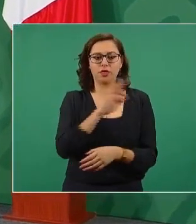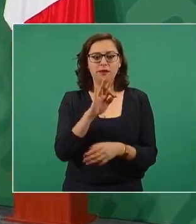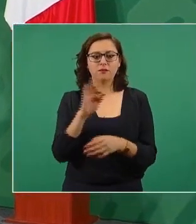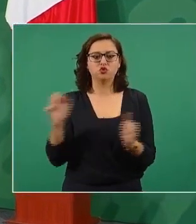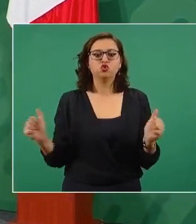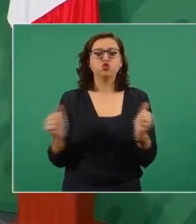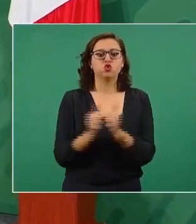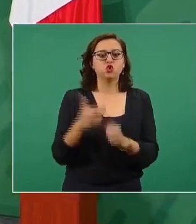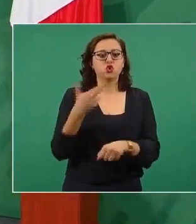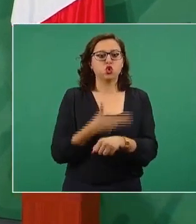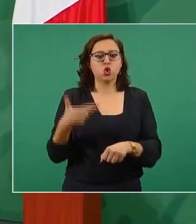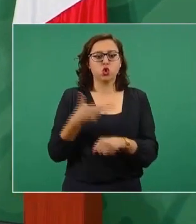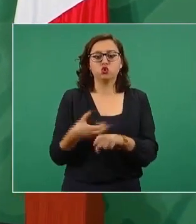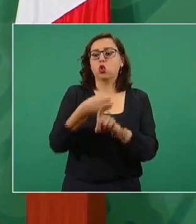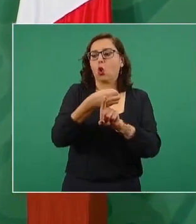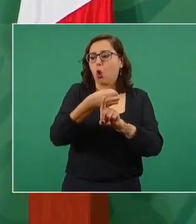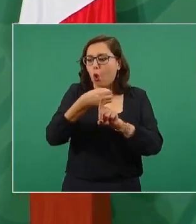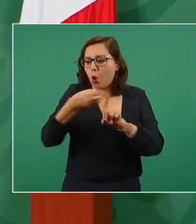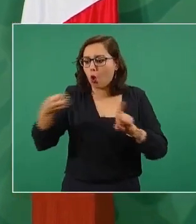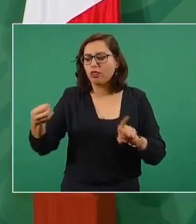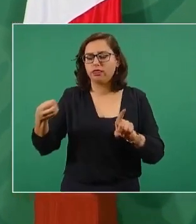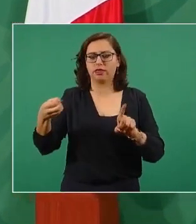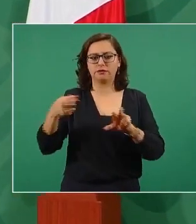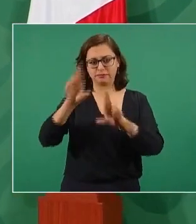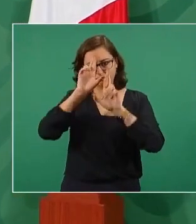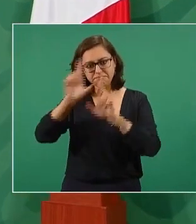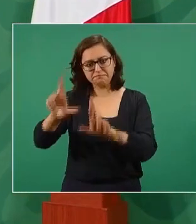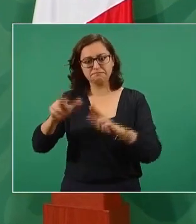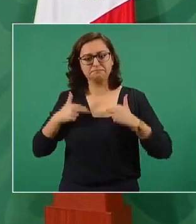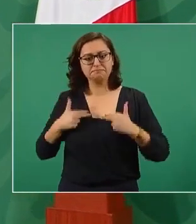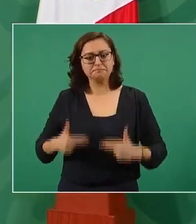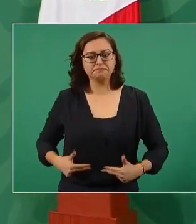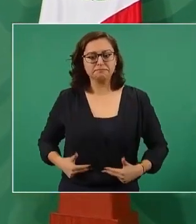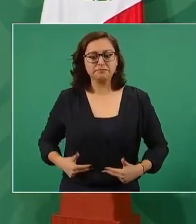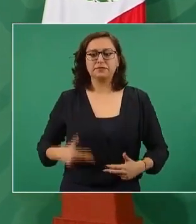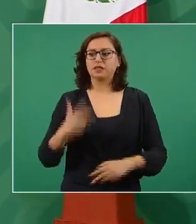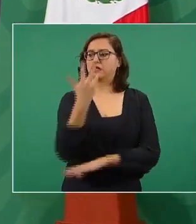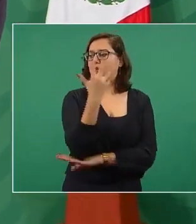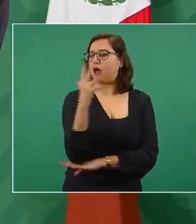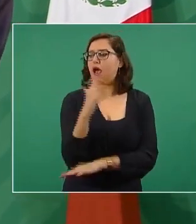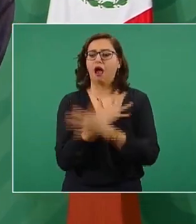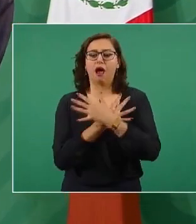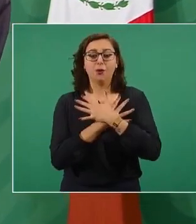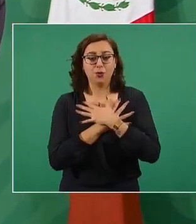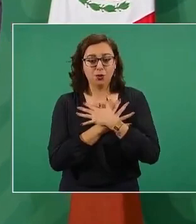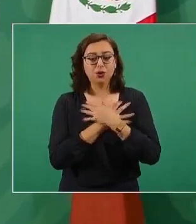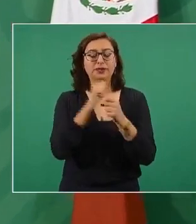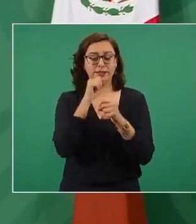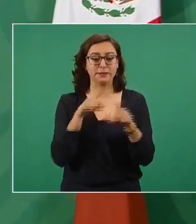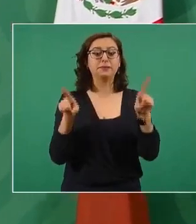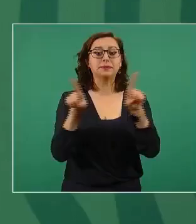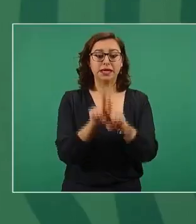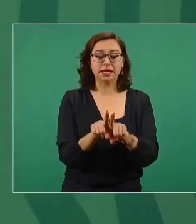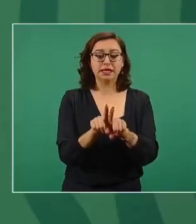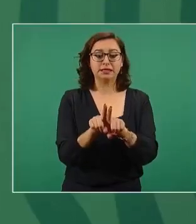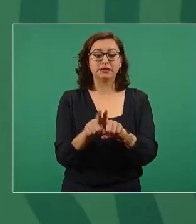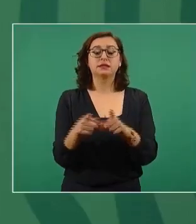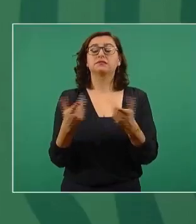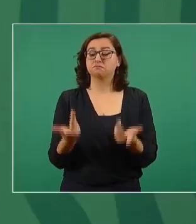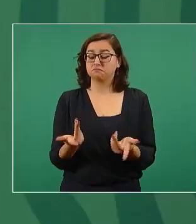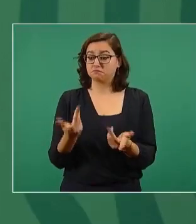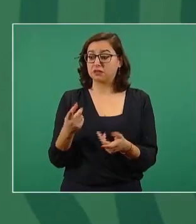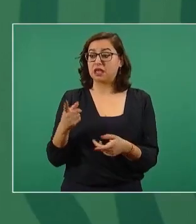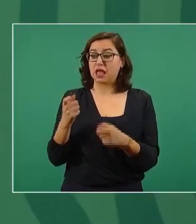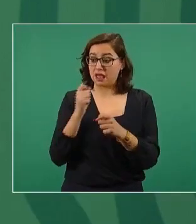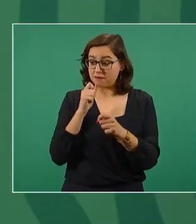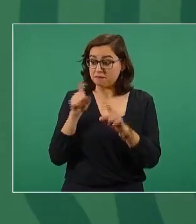y juicio práctico junto con el amor a la naturaleza y la responsabilidad